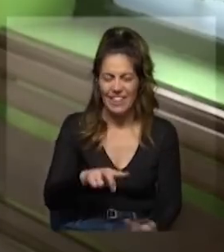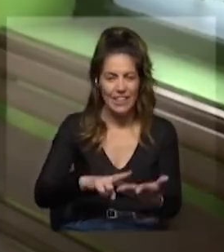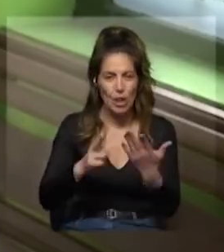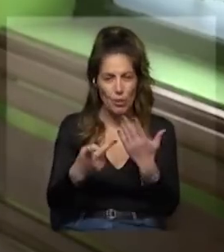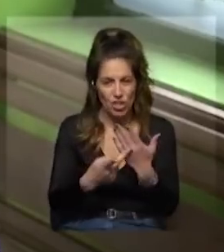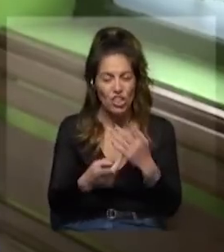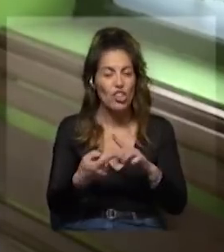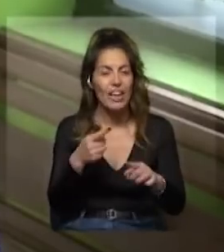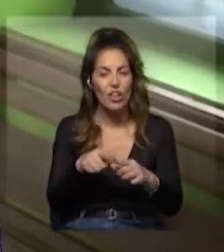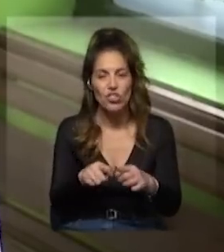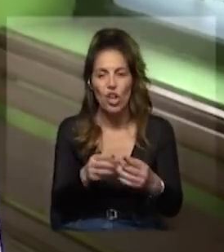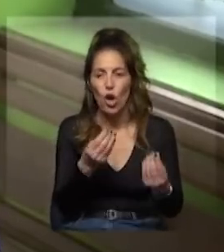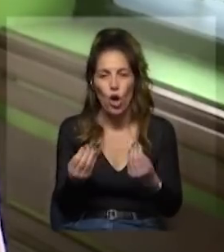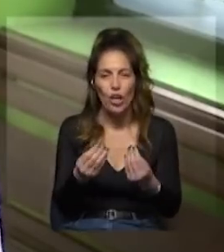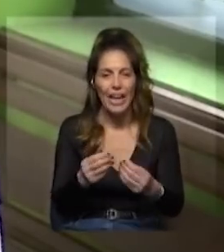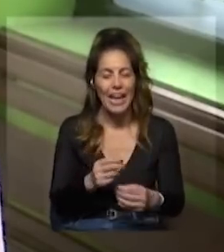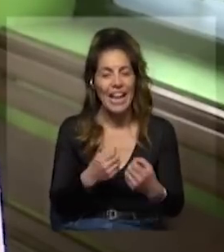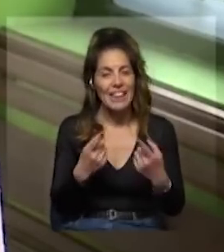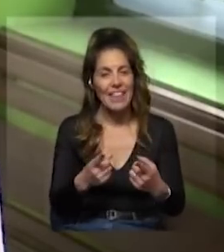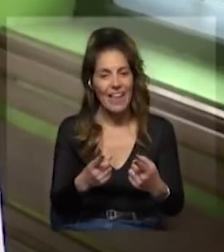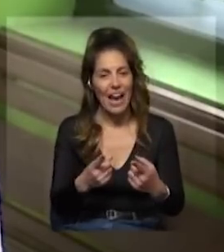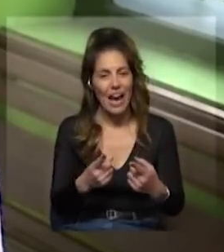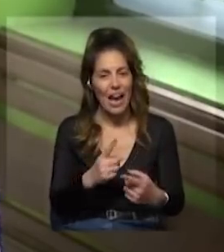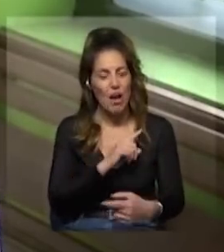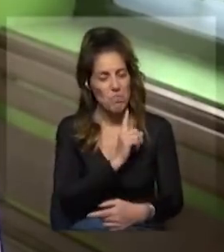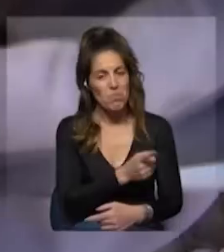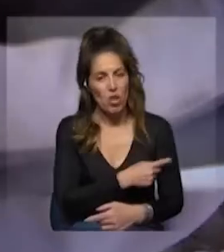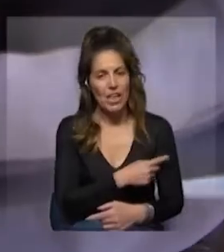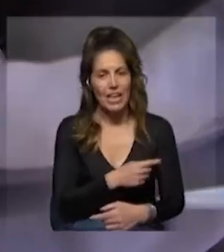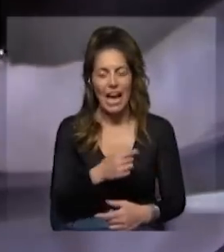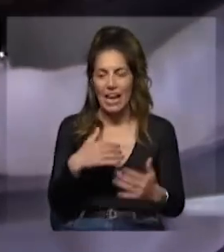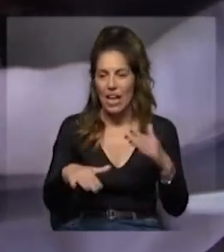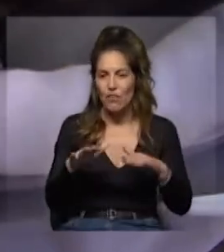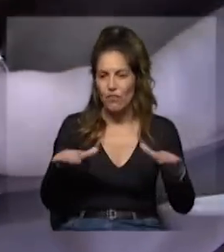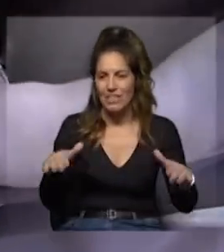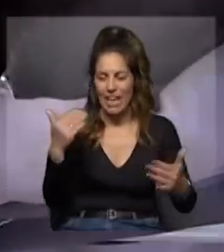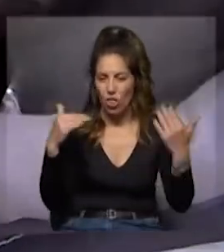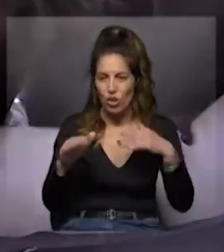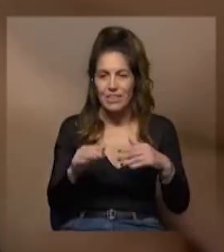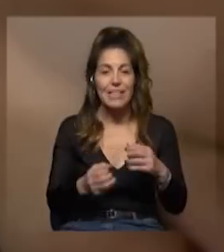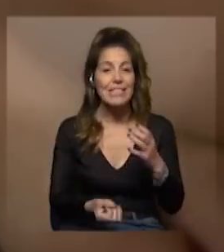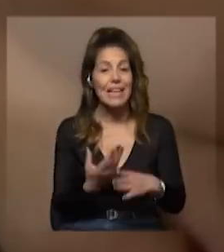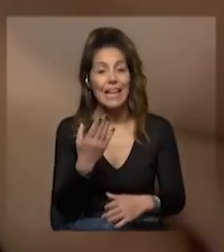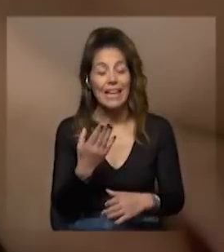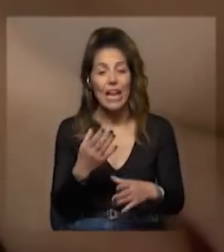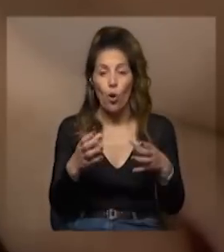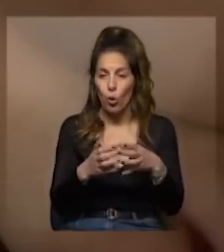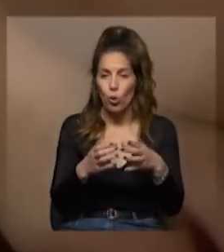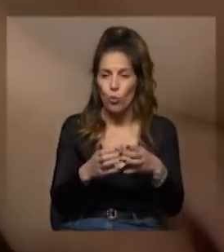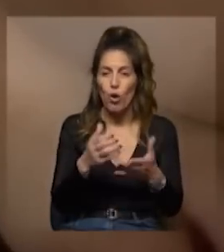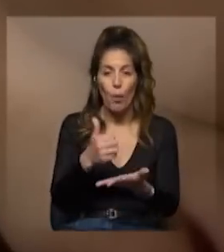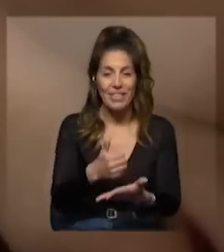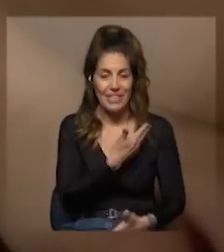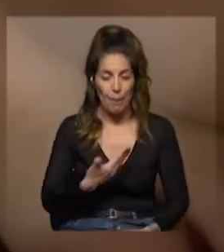proyecto tiene que ver con que jerarquiza políticamente a la infancia y la adolescencia la ley crea un gabinete con presencia del presidente y